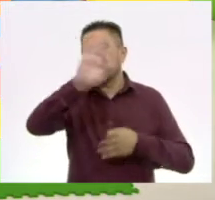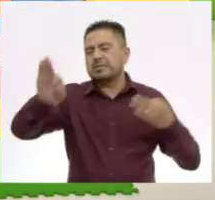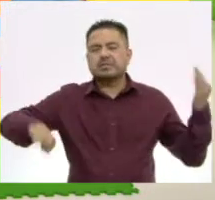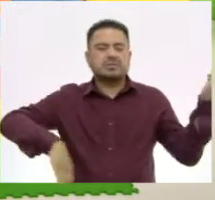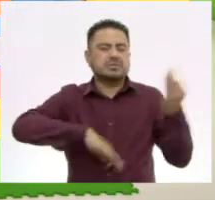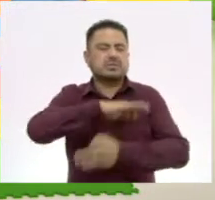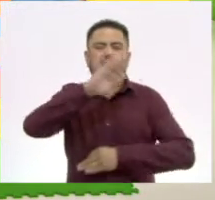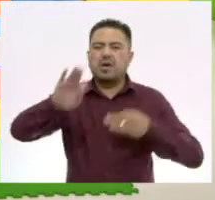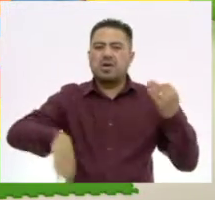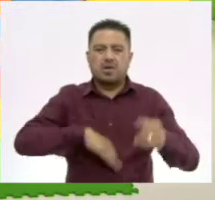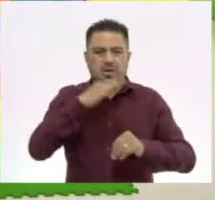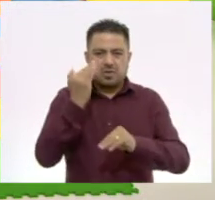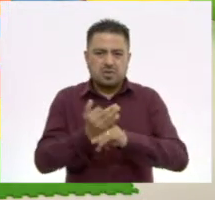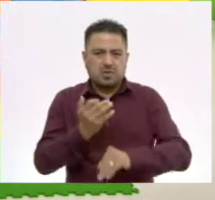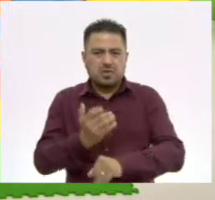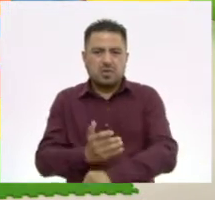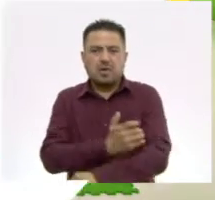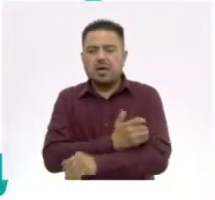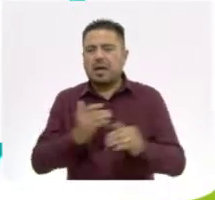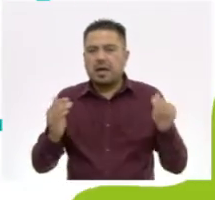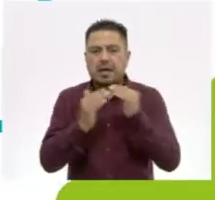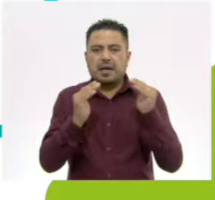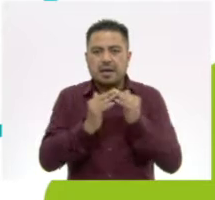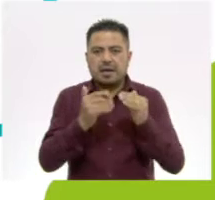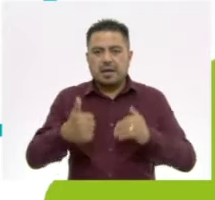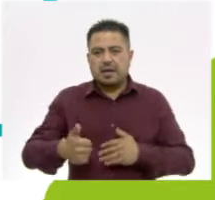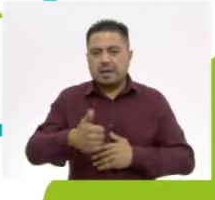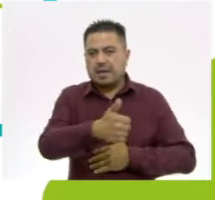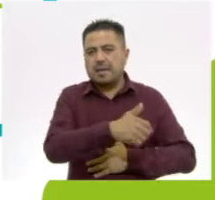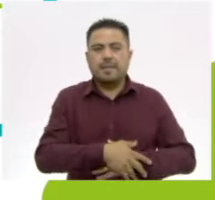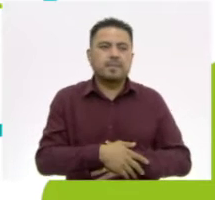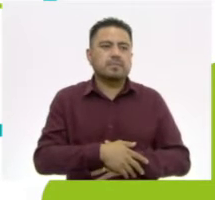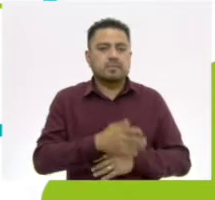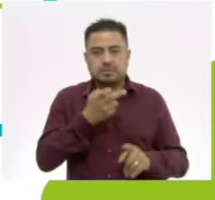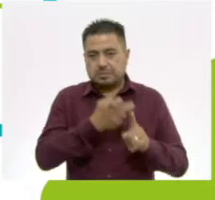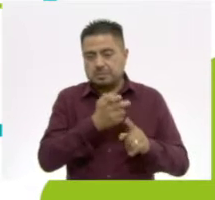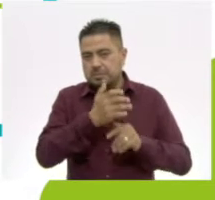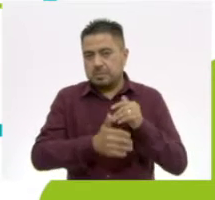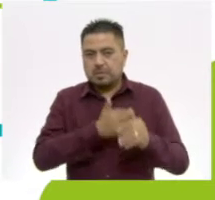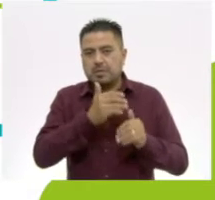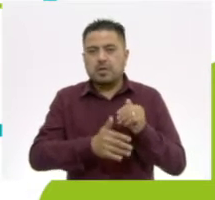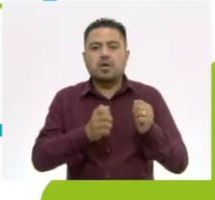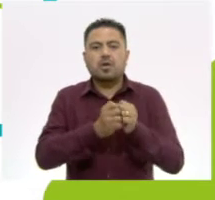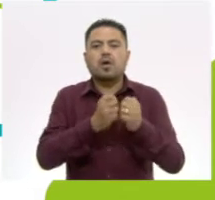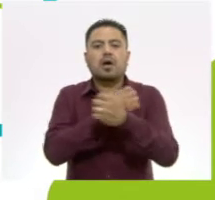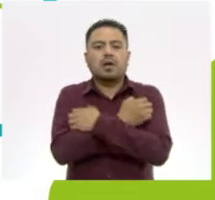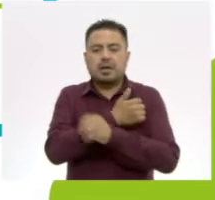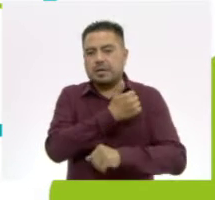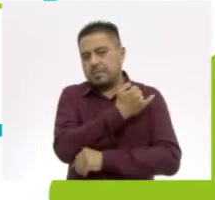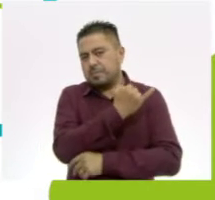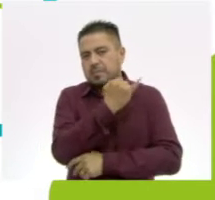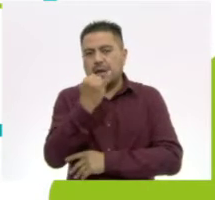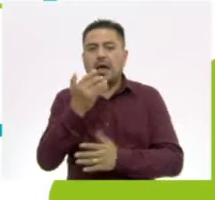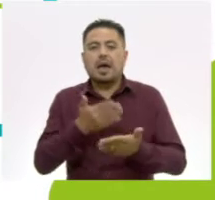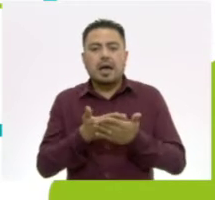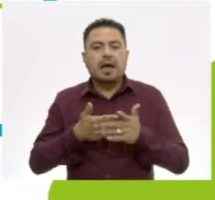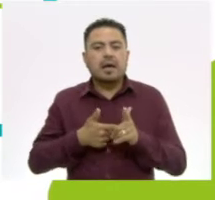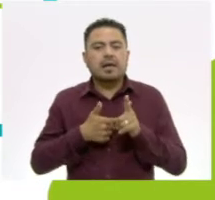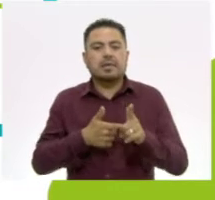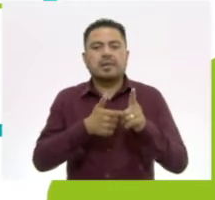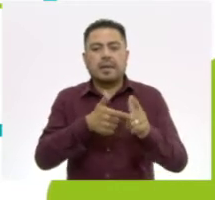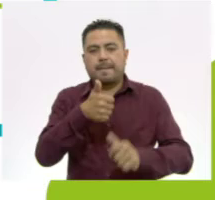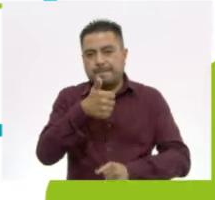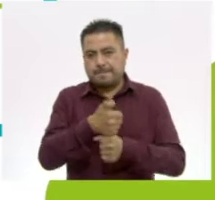niñas y niños que nos acompañan desde casa hasta aquí terminamos con educación preescolar continuamos